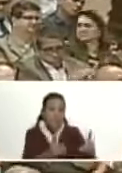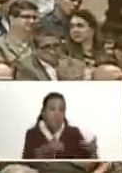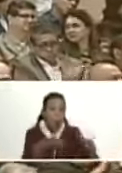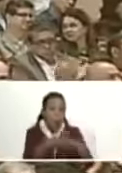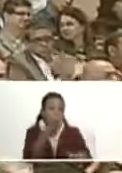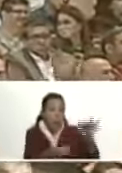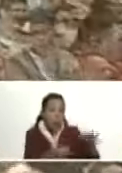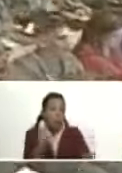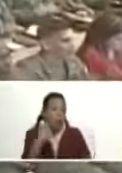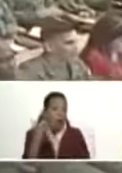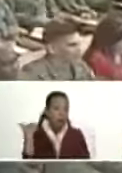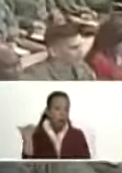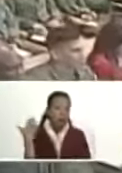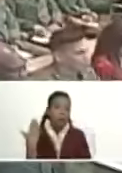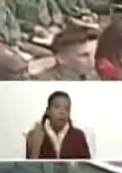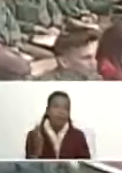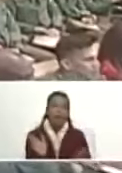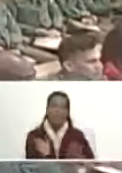Porque